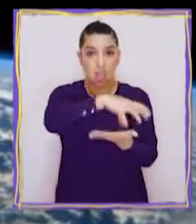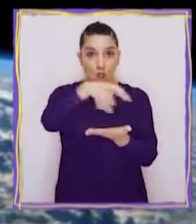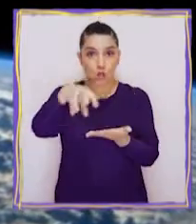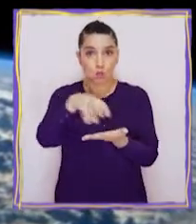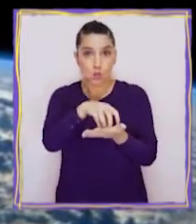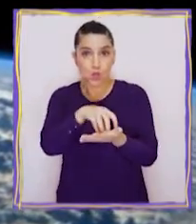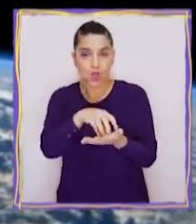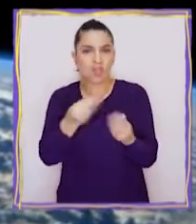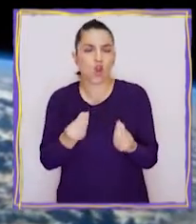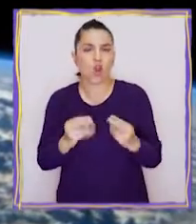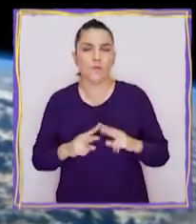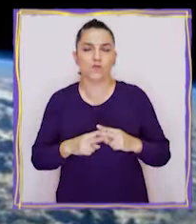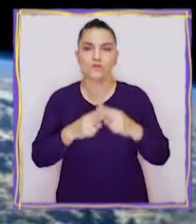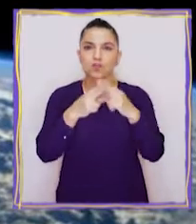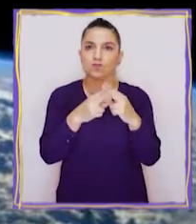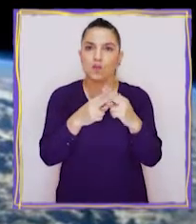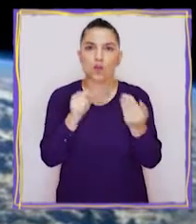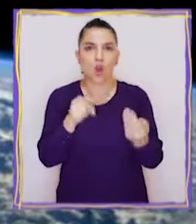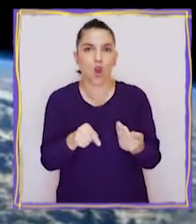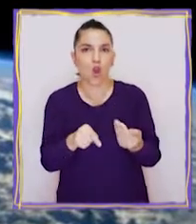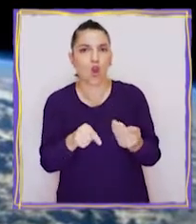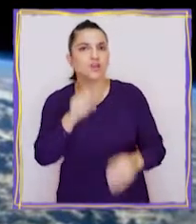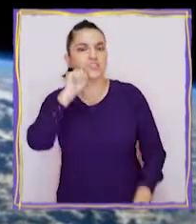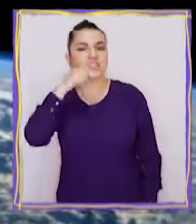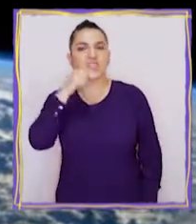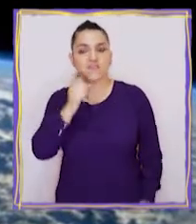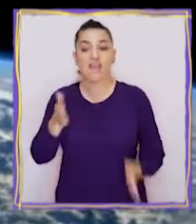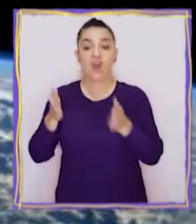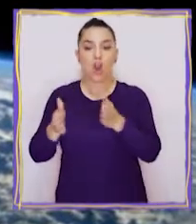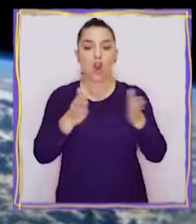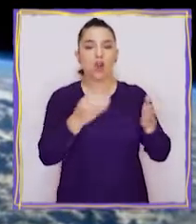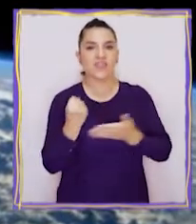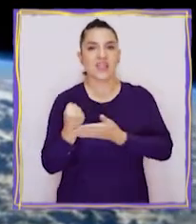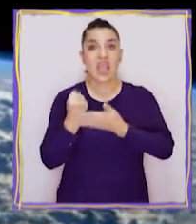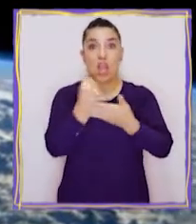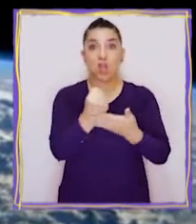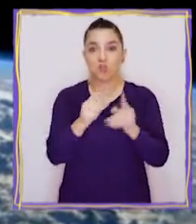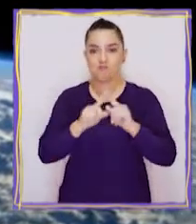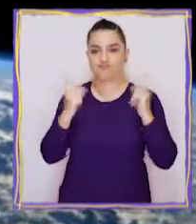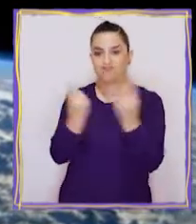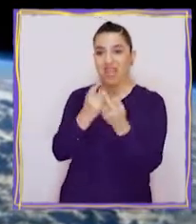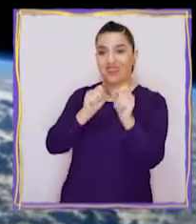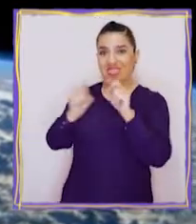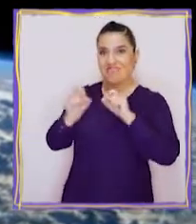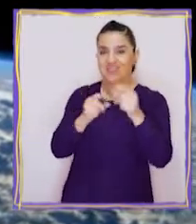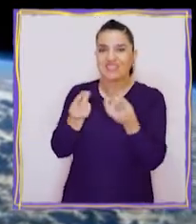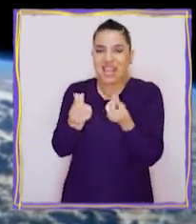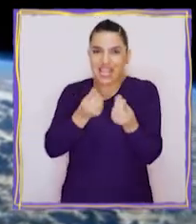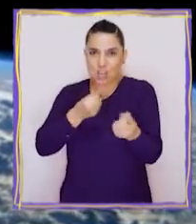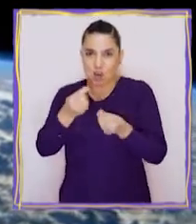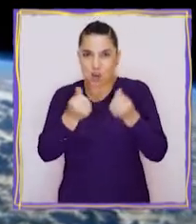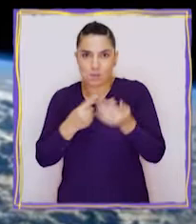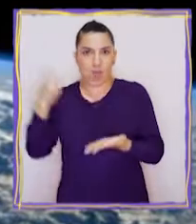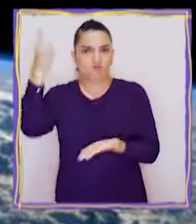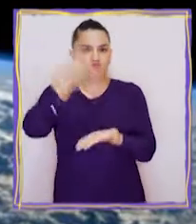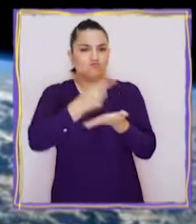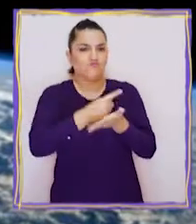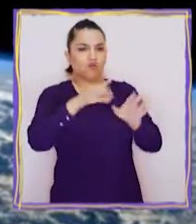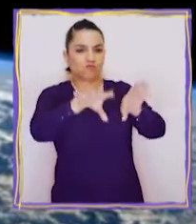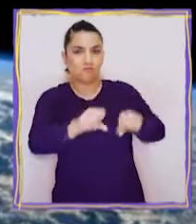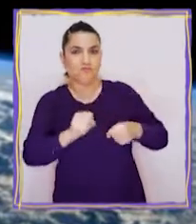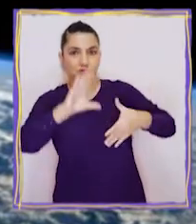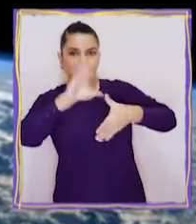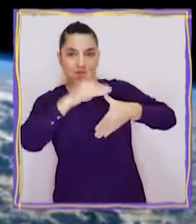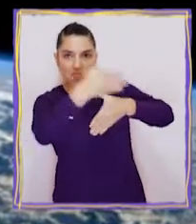Las ciudades fueron creadas y respondían a un orden que favorecía la defensa, la economía y el dominio sobre el